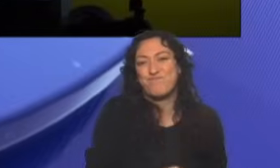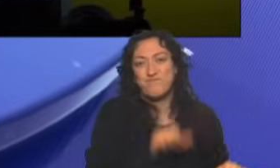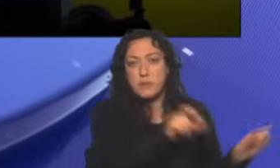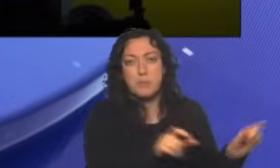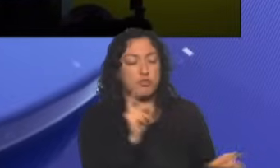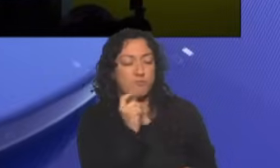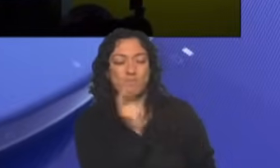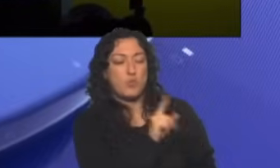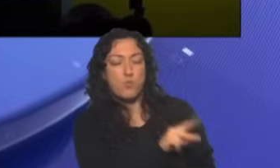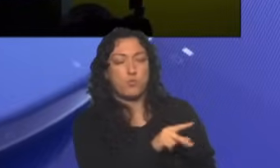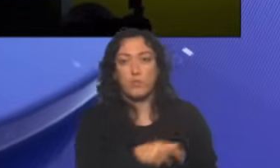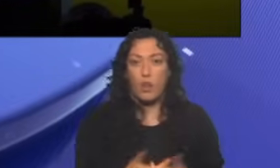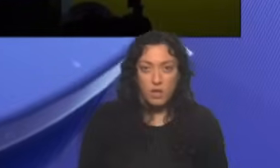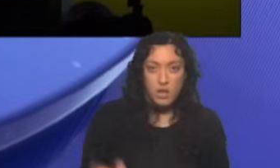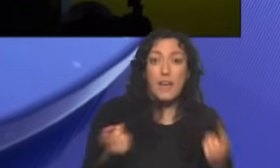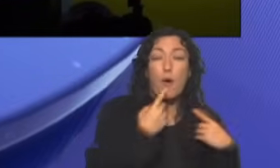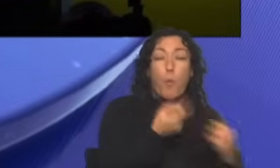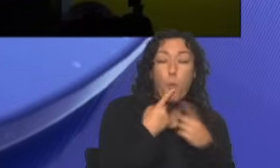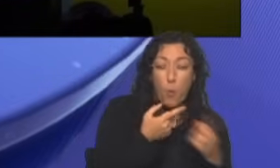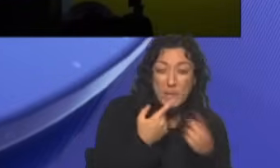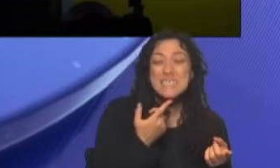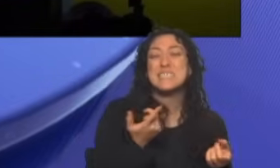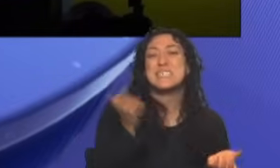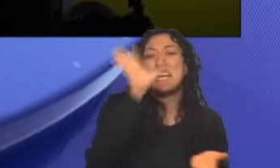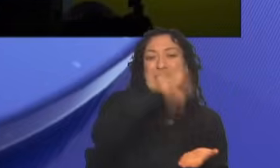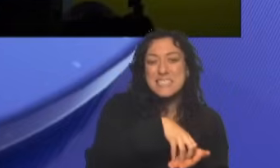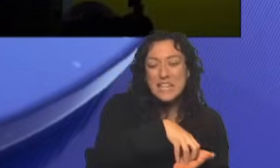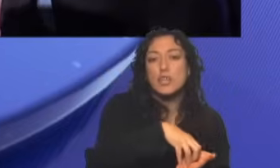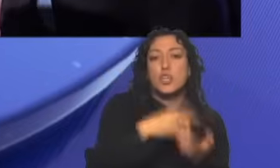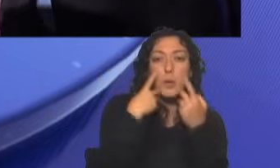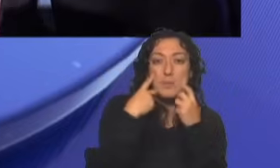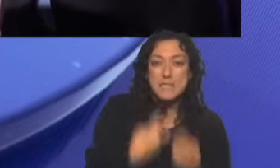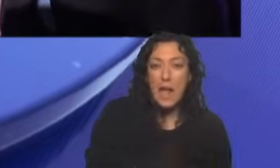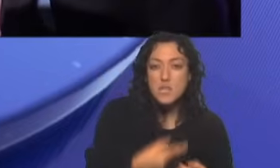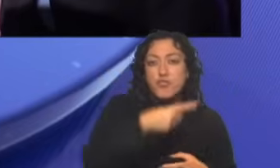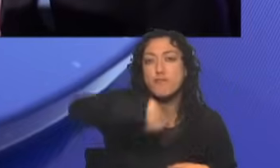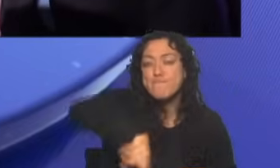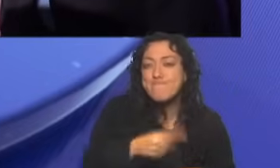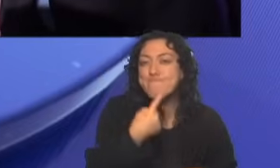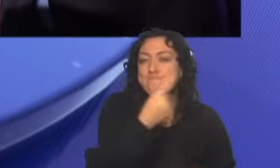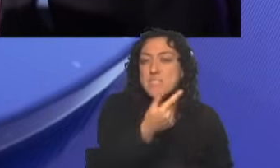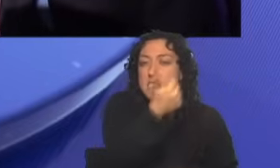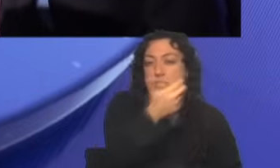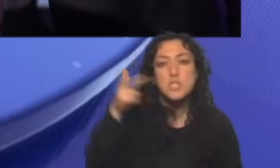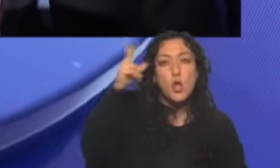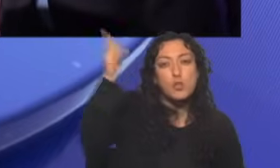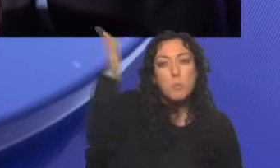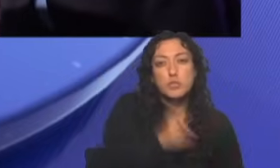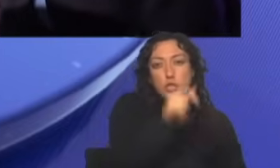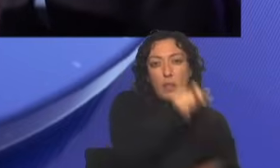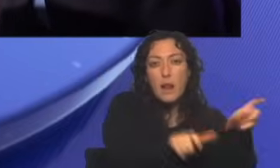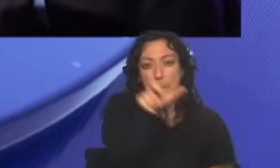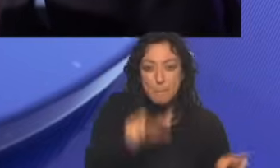últimos meses hay una encuesta de un centro CIEPS, donde efectivamente la encuesta, el 68% de la